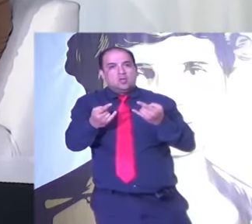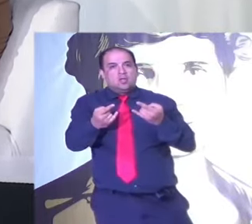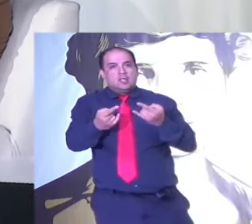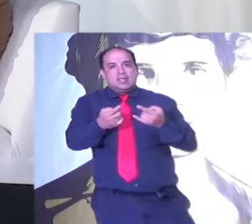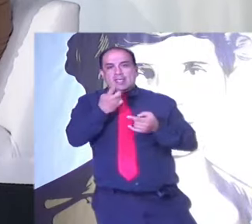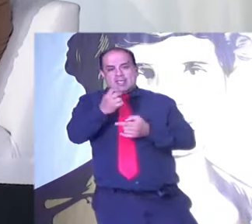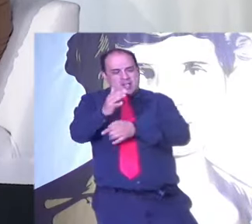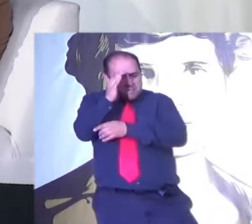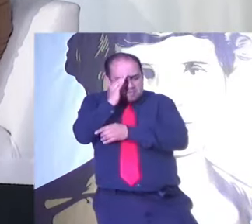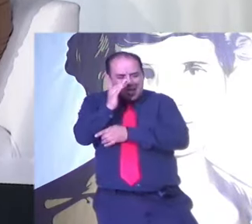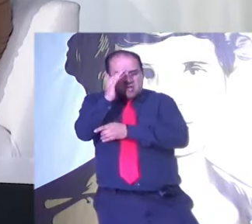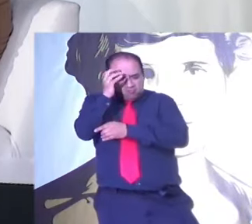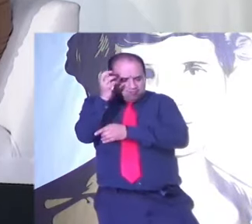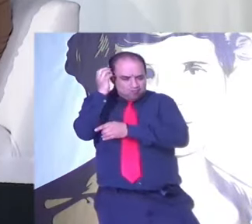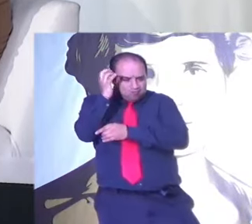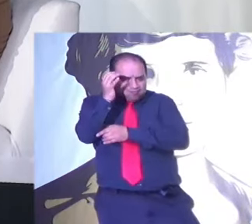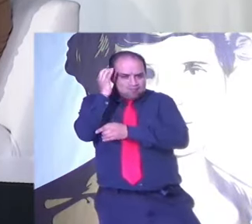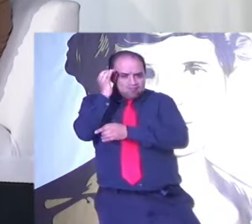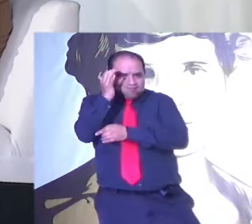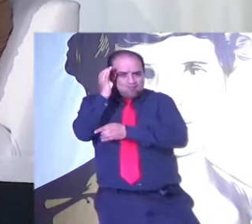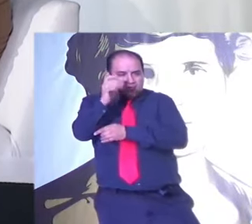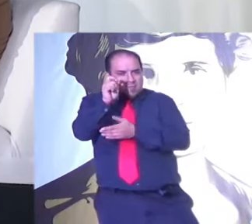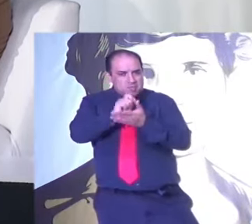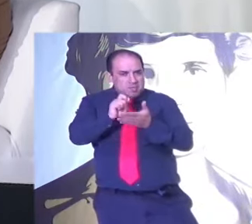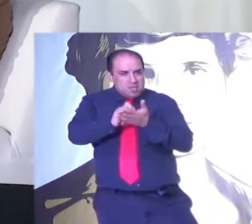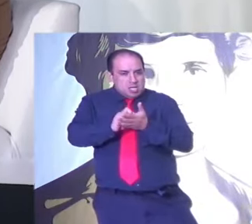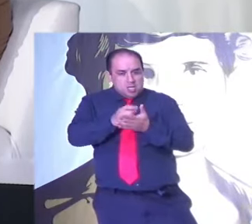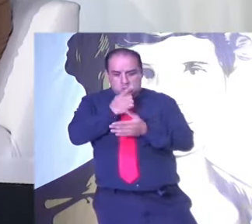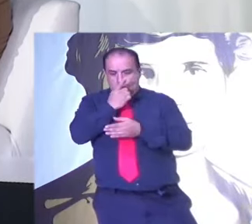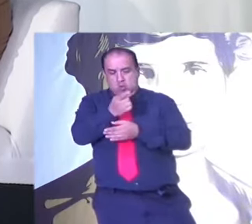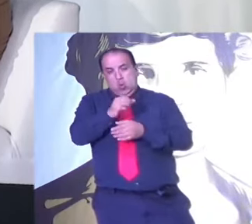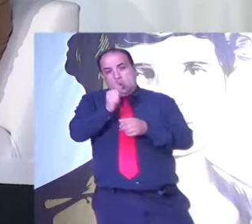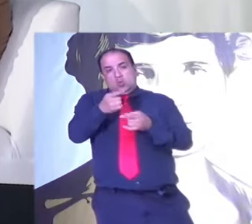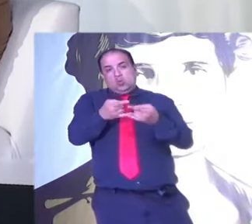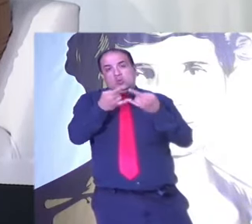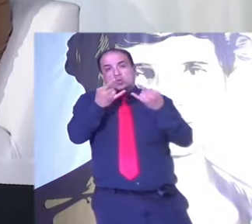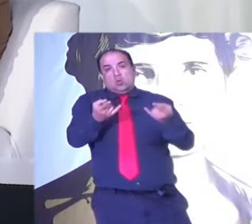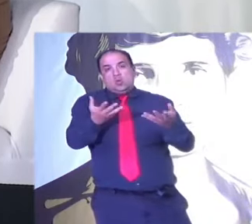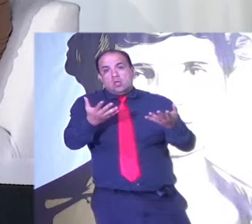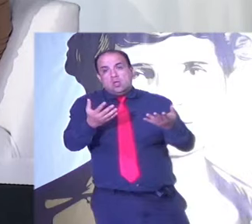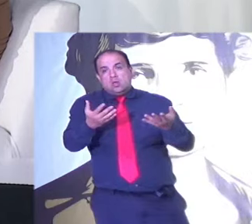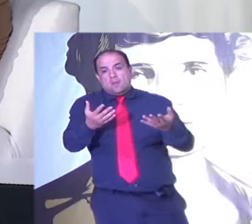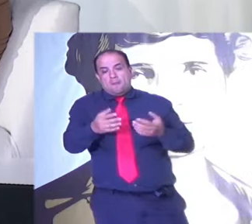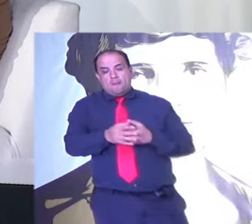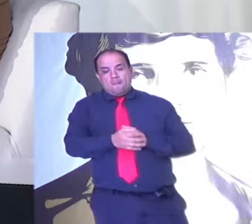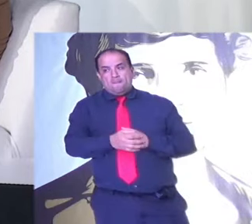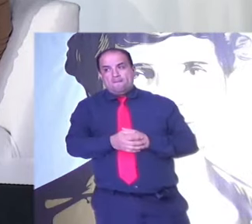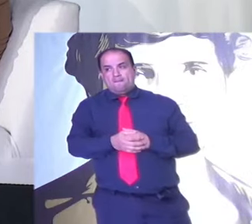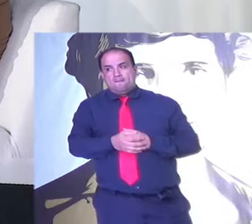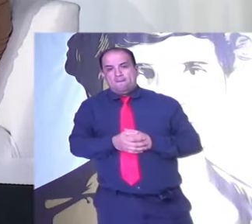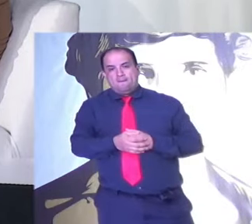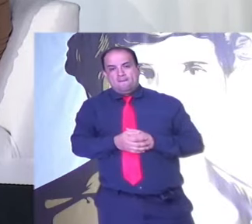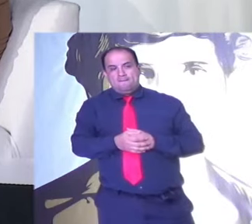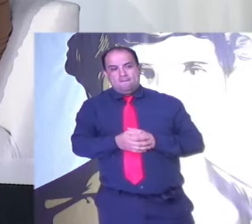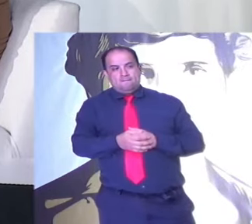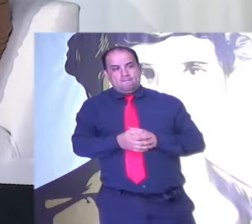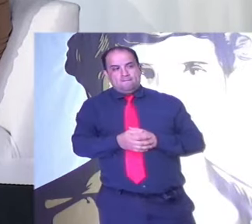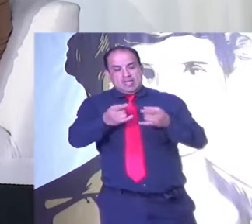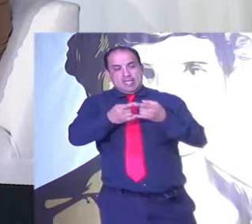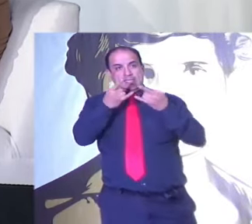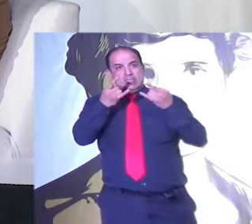muy pensados y muy trabajados, ¿no? Y yo no dejo que ningún cuento vaya... Presentarle los cuentos a